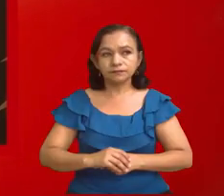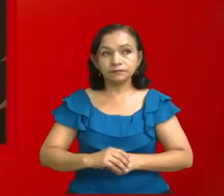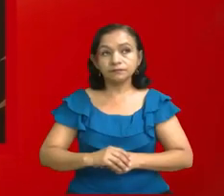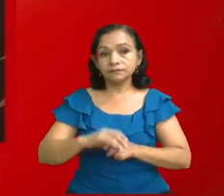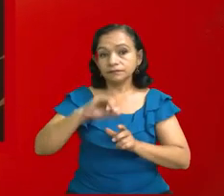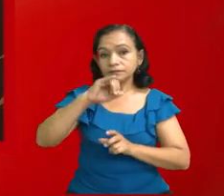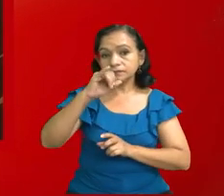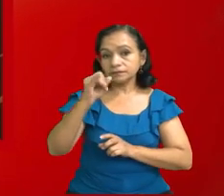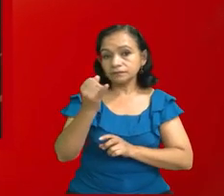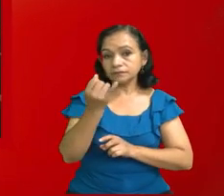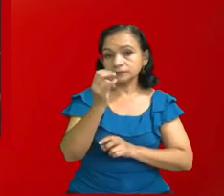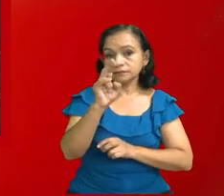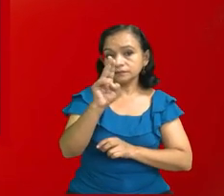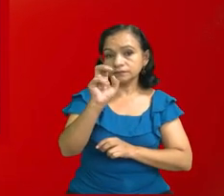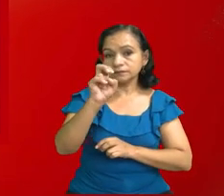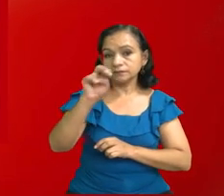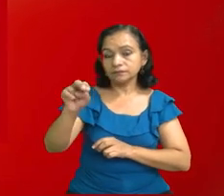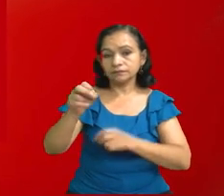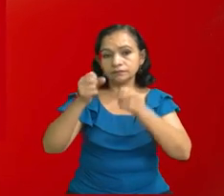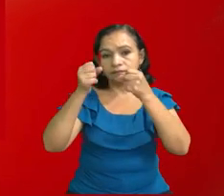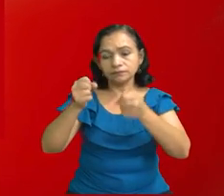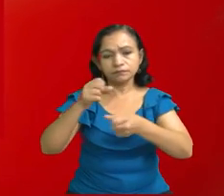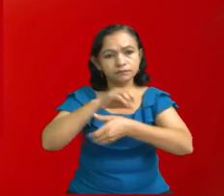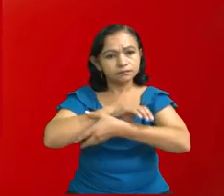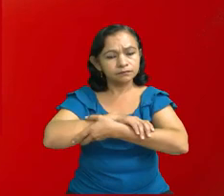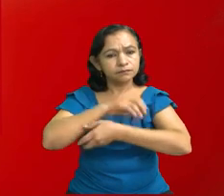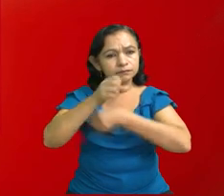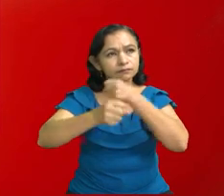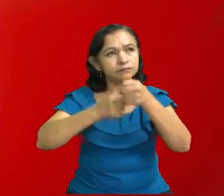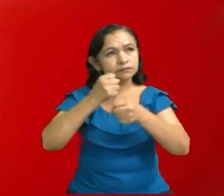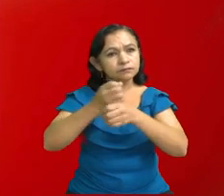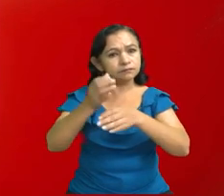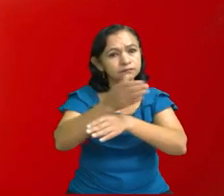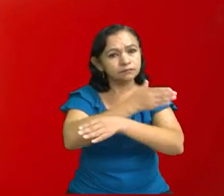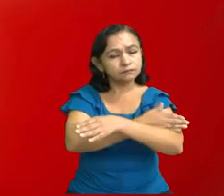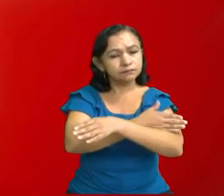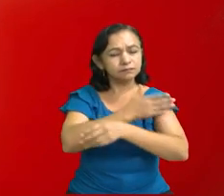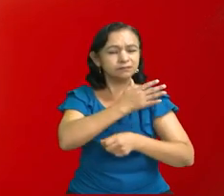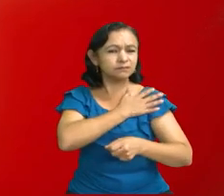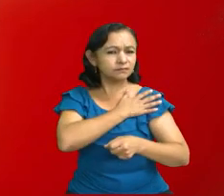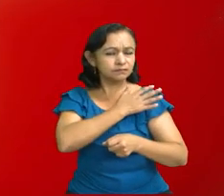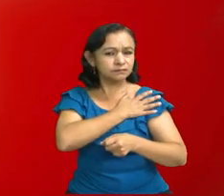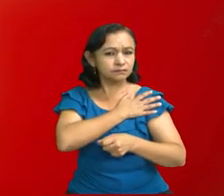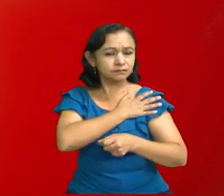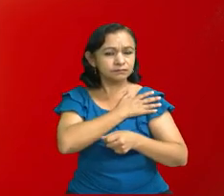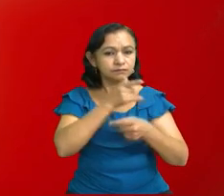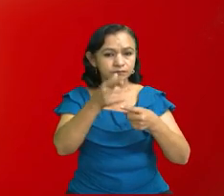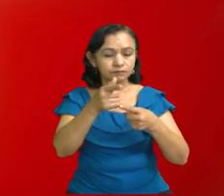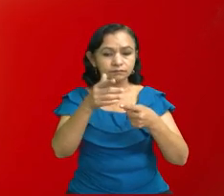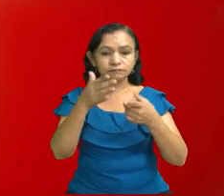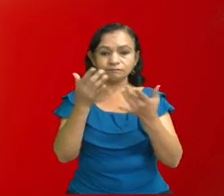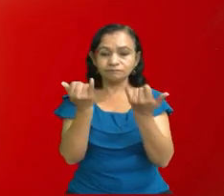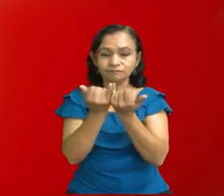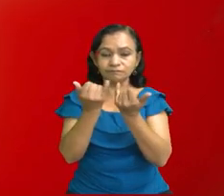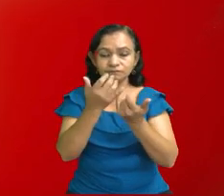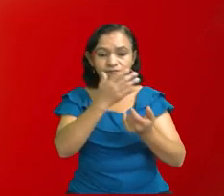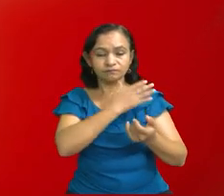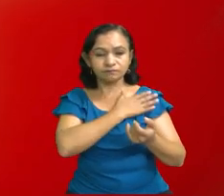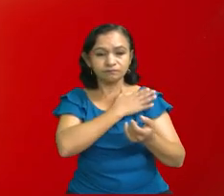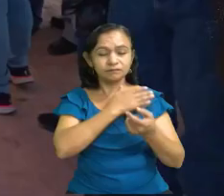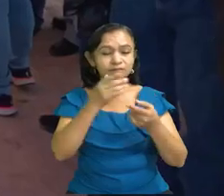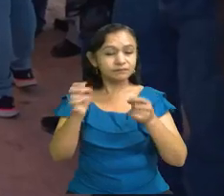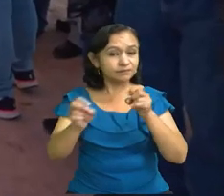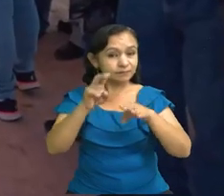Juan Ramón Ramos fue un compañero que durante los años más crudos de la tiranía somocista y de la sanguinaria Guardia